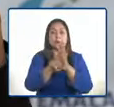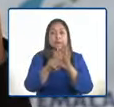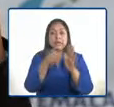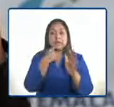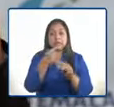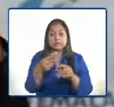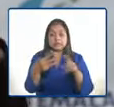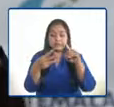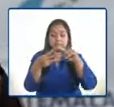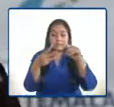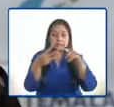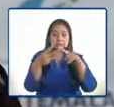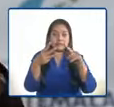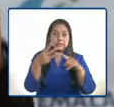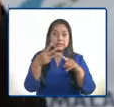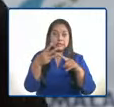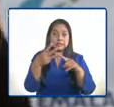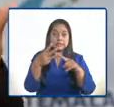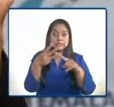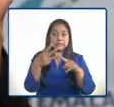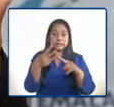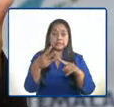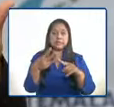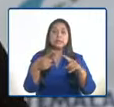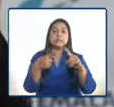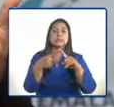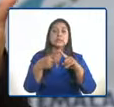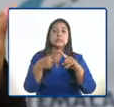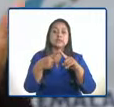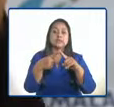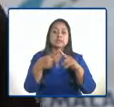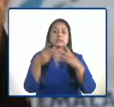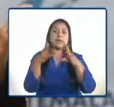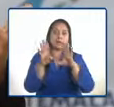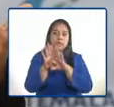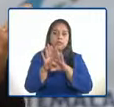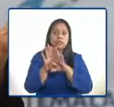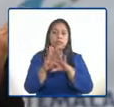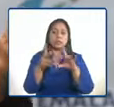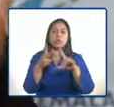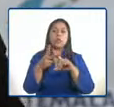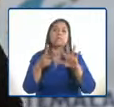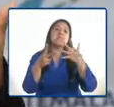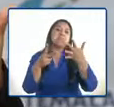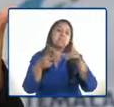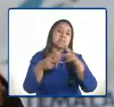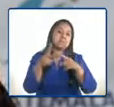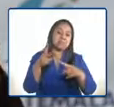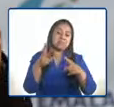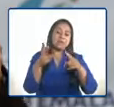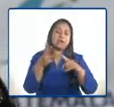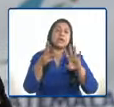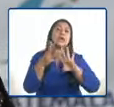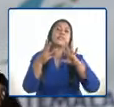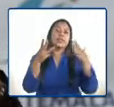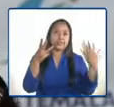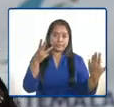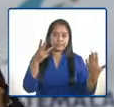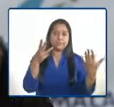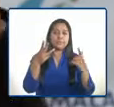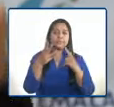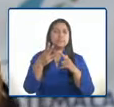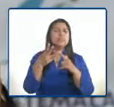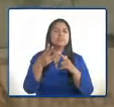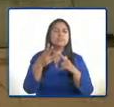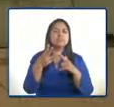tres regímenes, el régimen cerrado, semiabierto y el abierto. Entonces,